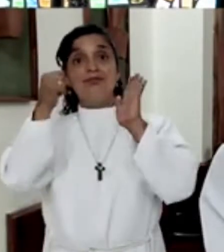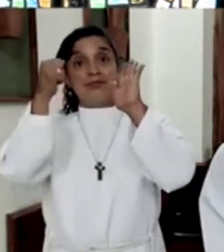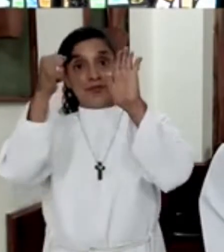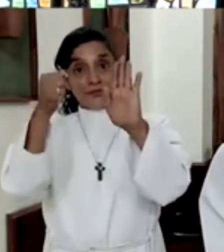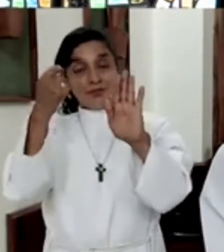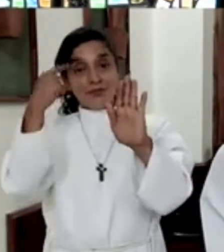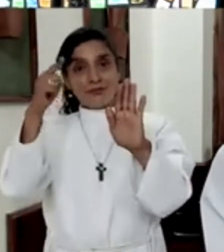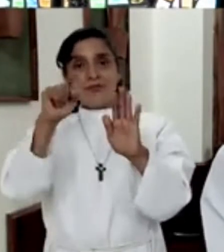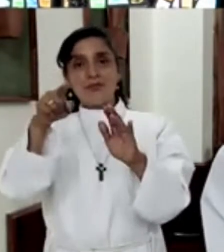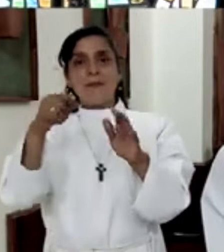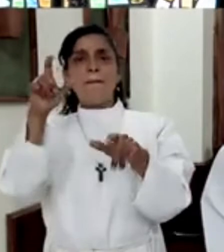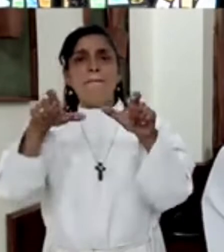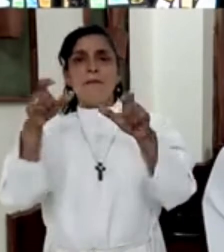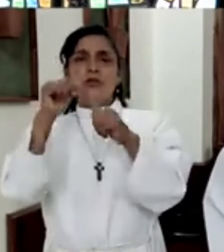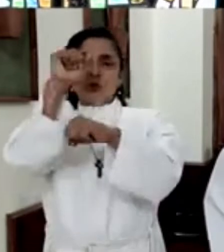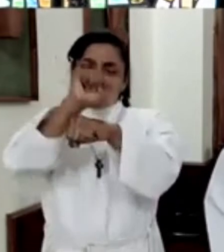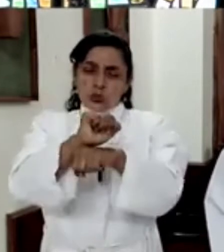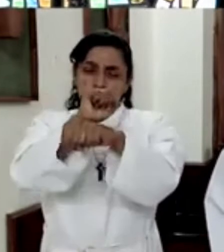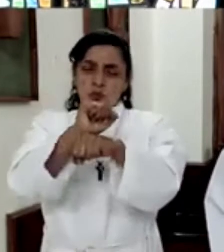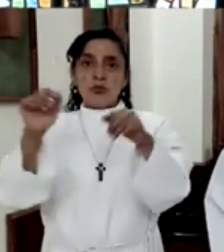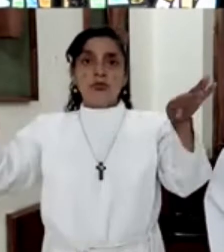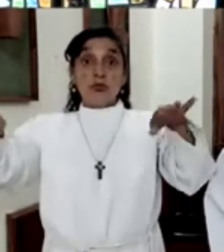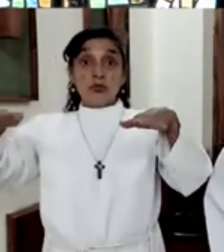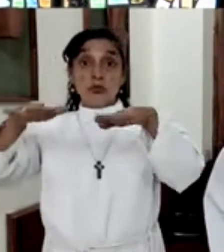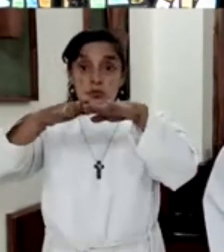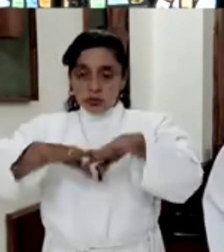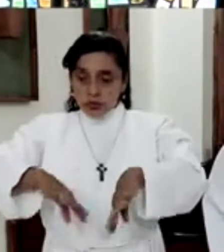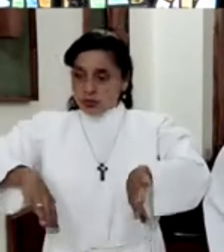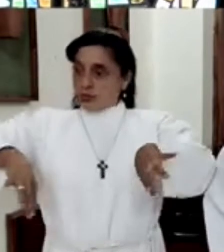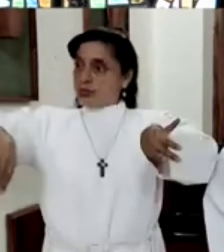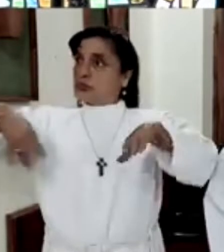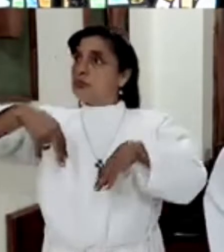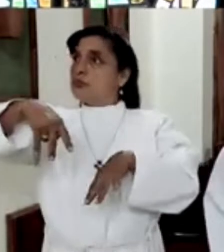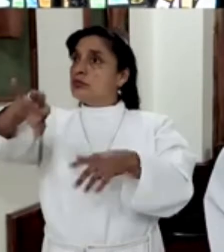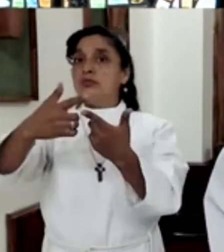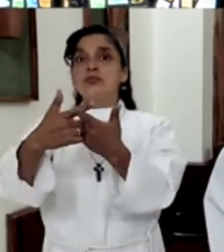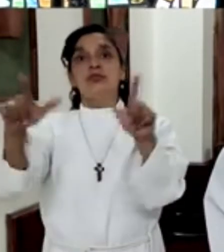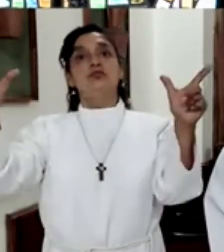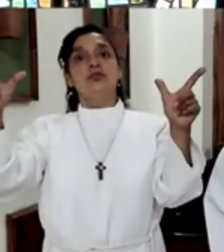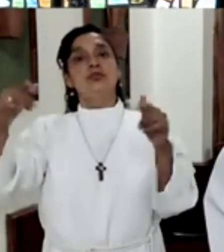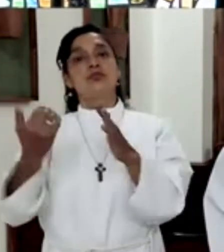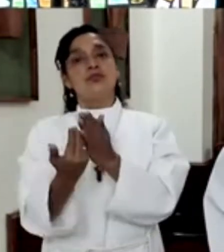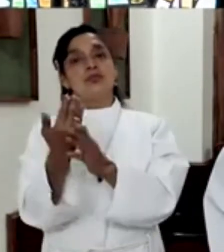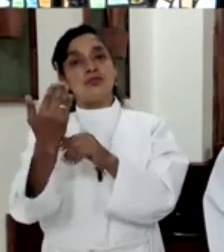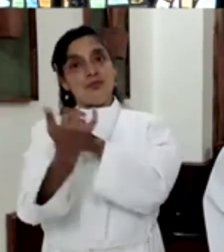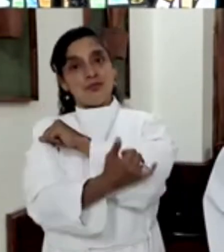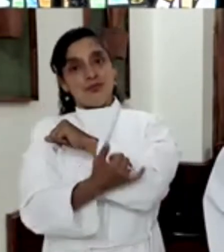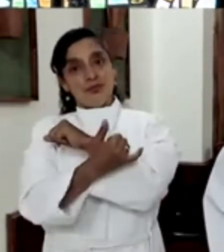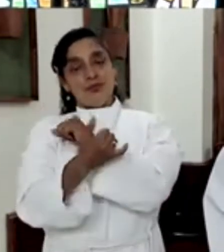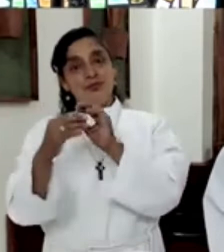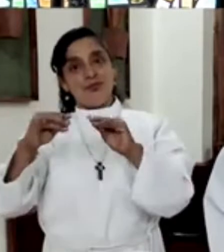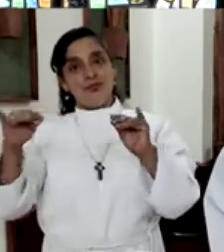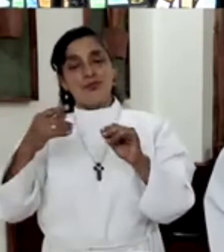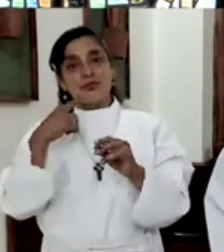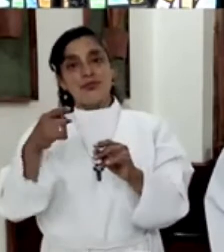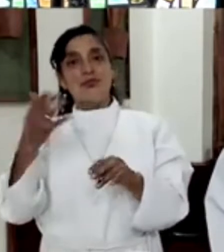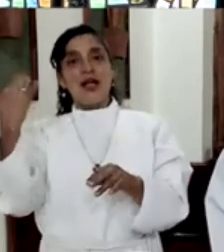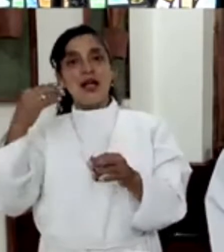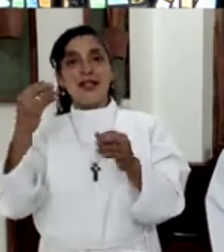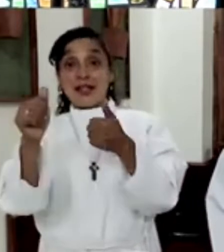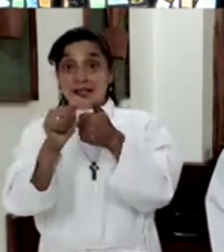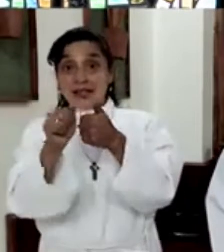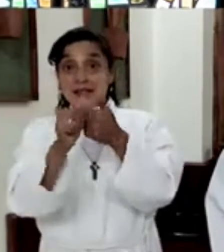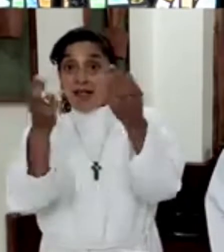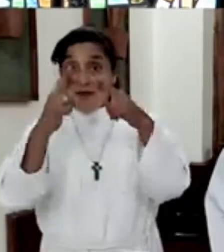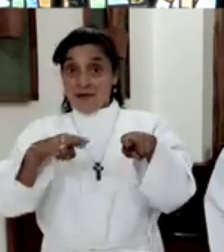para librar a tu pueblo y guiarlo a la tierra de promisión. Tú en la etapa final de la historia has enviado a tu